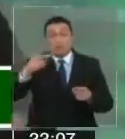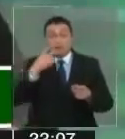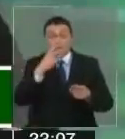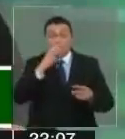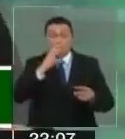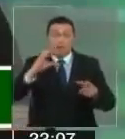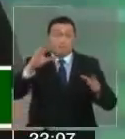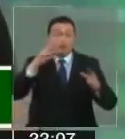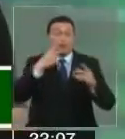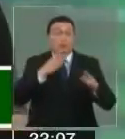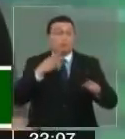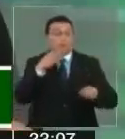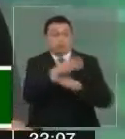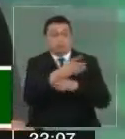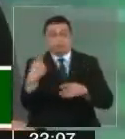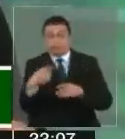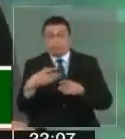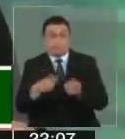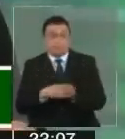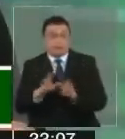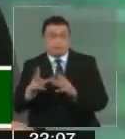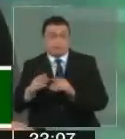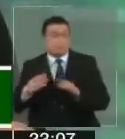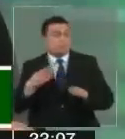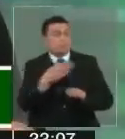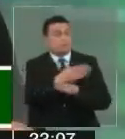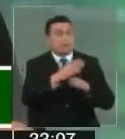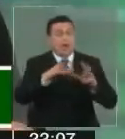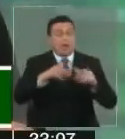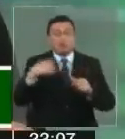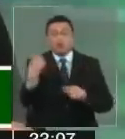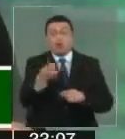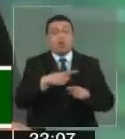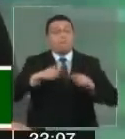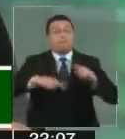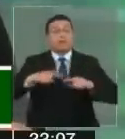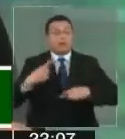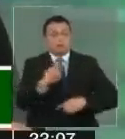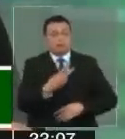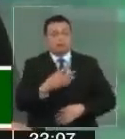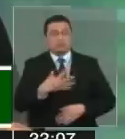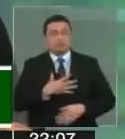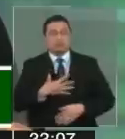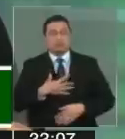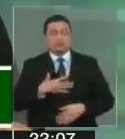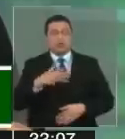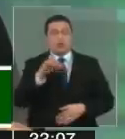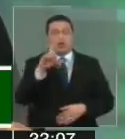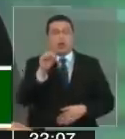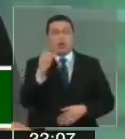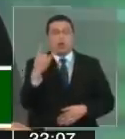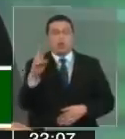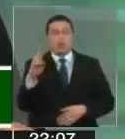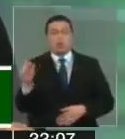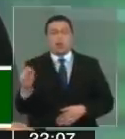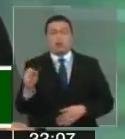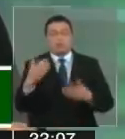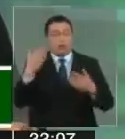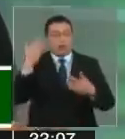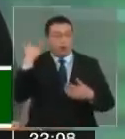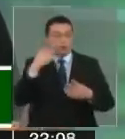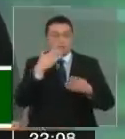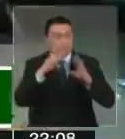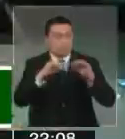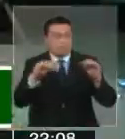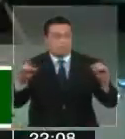veíamos cuando íbamos al campo y a todas las primas nos daba susto la Laurita. No se hablaba mucho menos en esa época, ¿no?